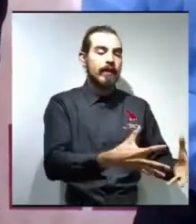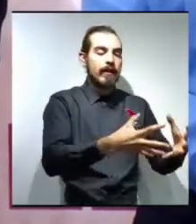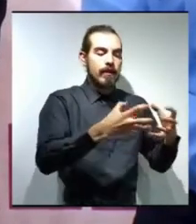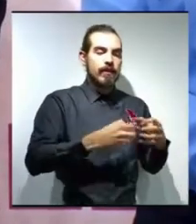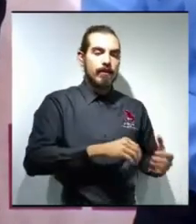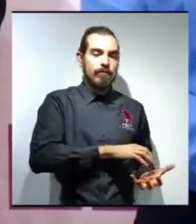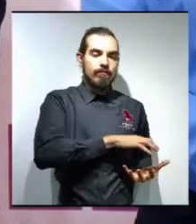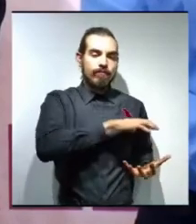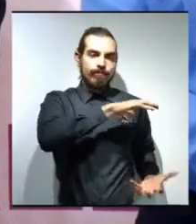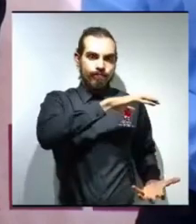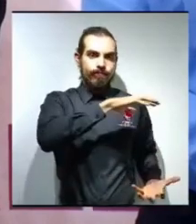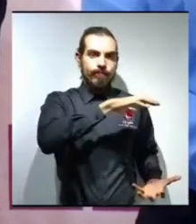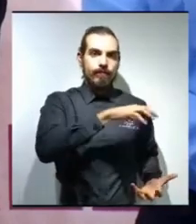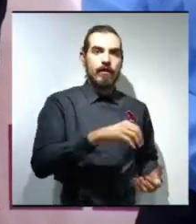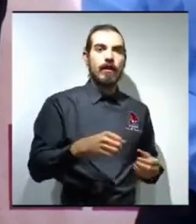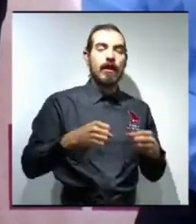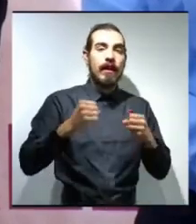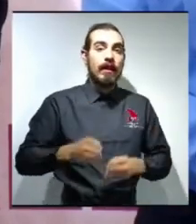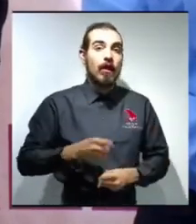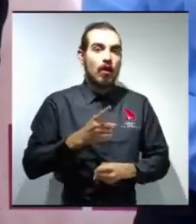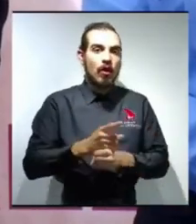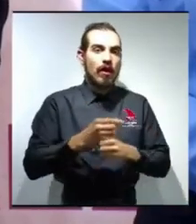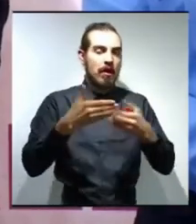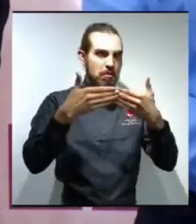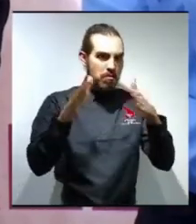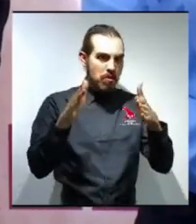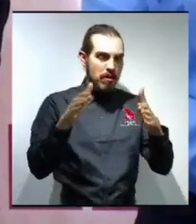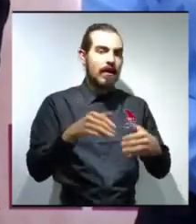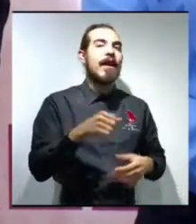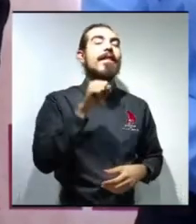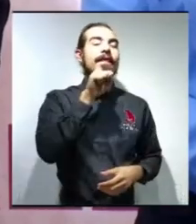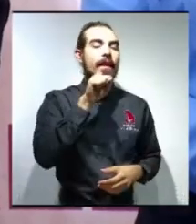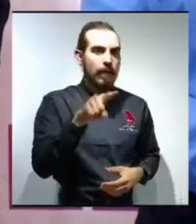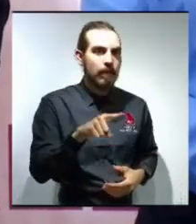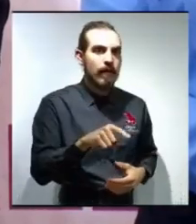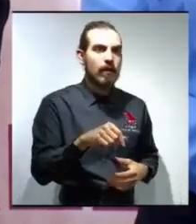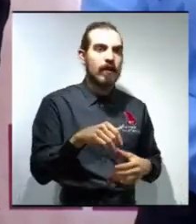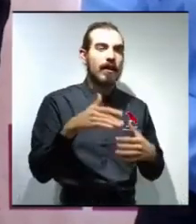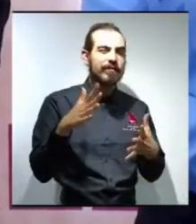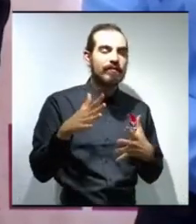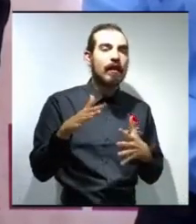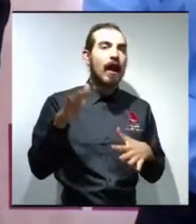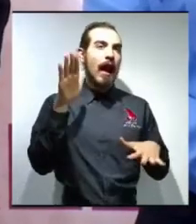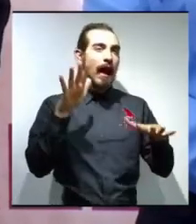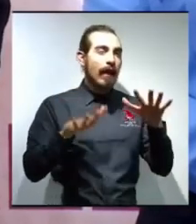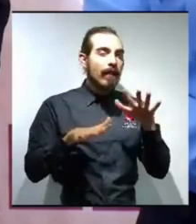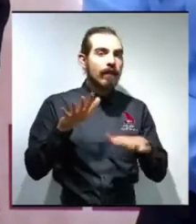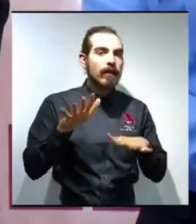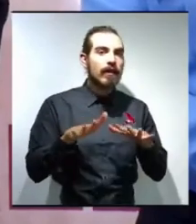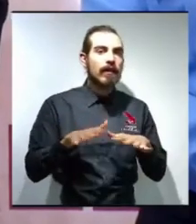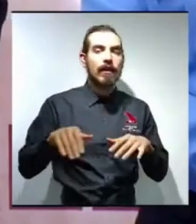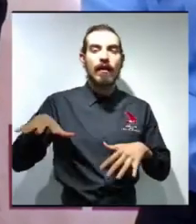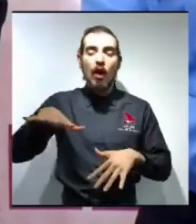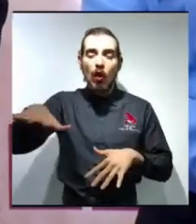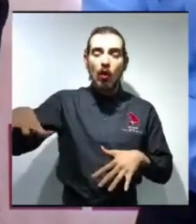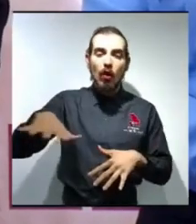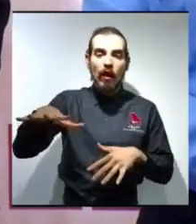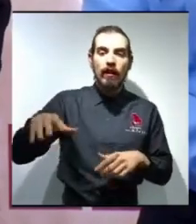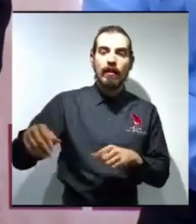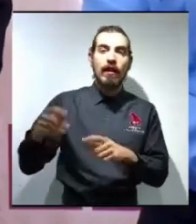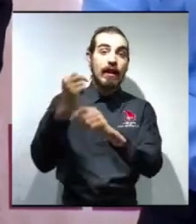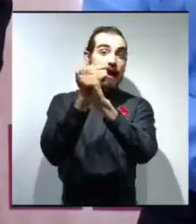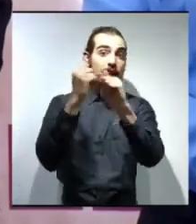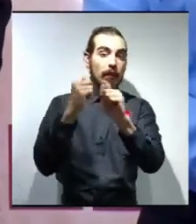seguridad pública. Ellos sí llegan a algunas colonias que pues les es difícil el traslado hacia